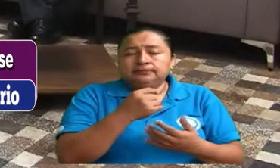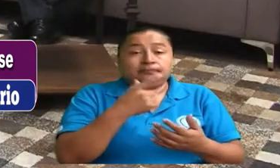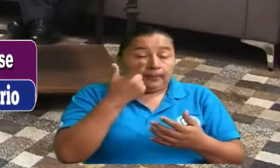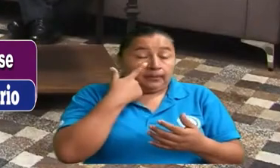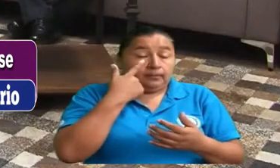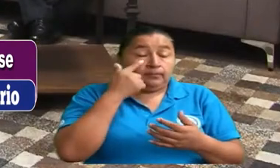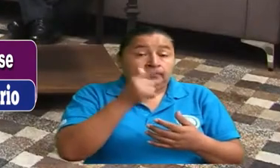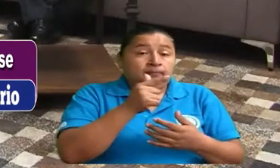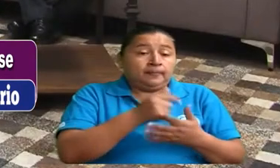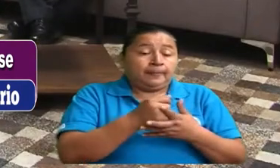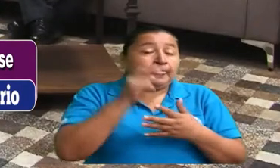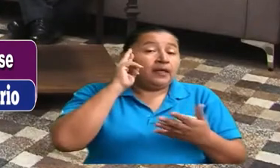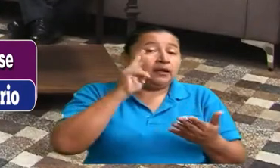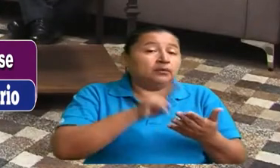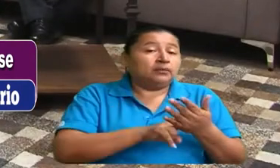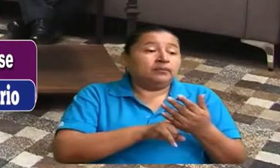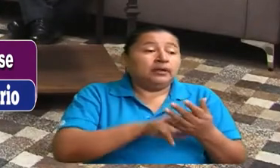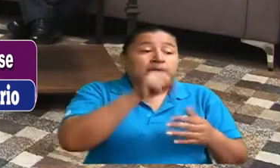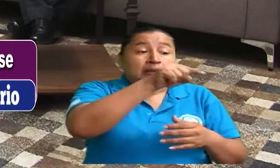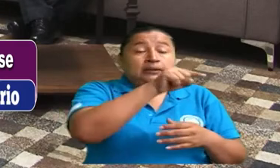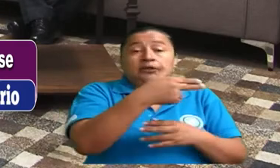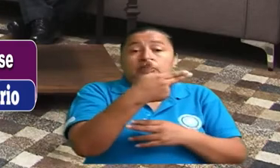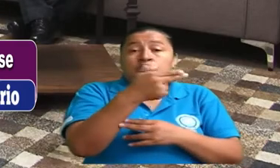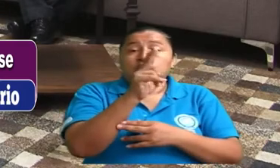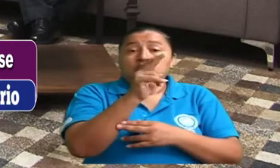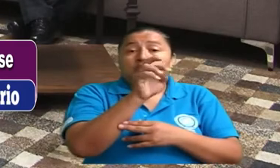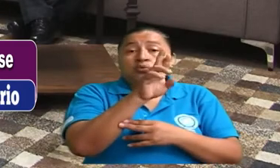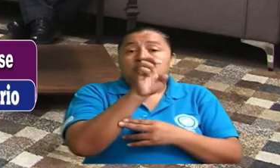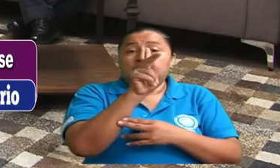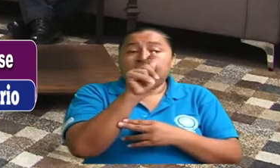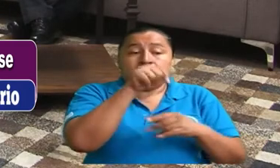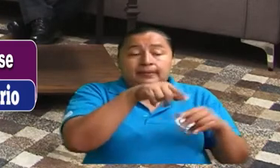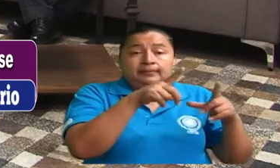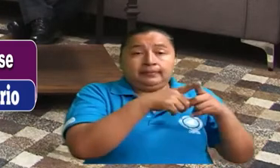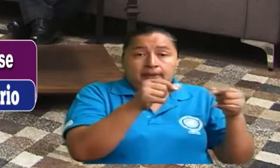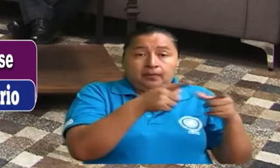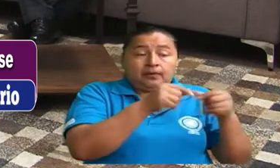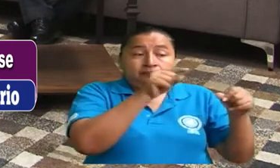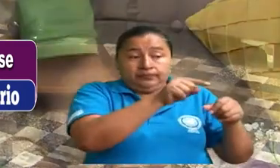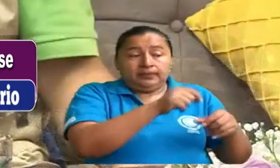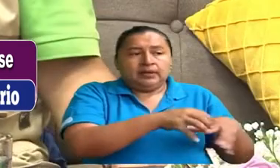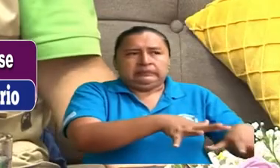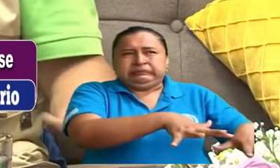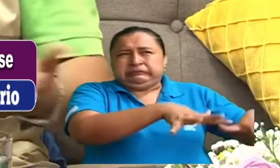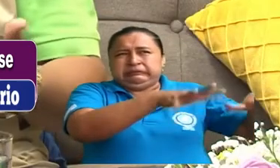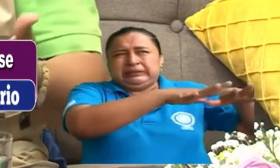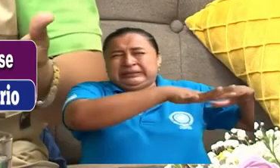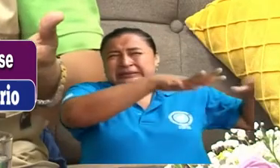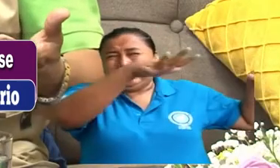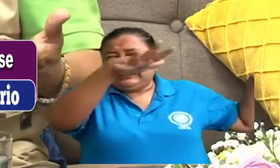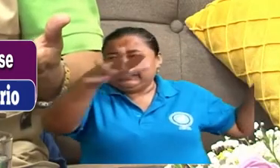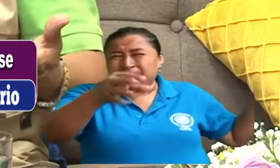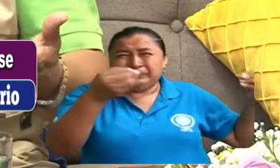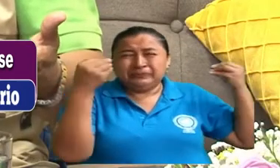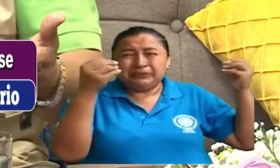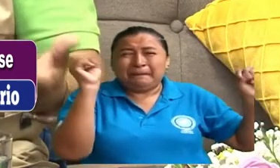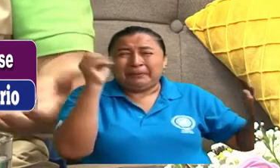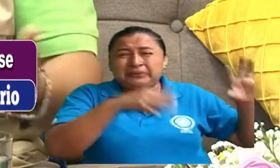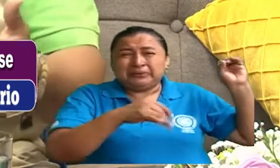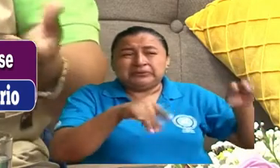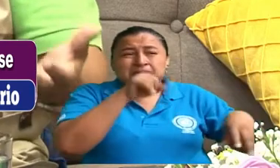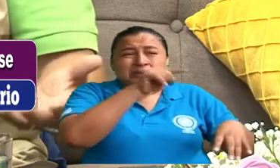el vertedero, vamos a hablar del vertedero de la Chureca de Managua. Okay. Este es un vertedero que estuvo funcionando, ¿verdad?, casi como